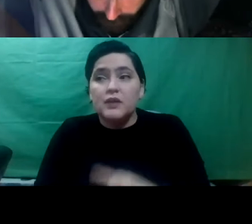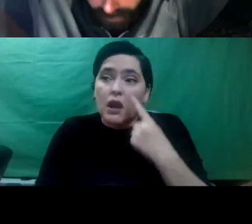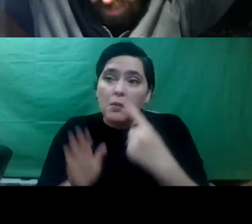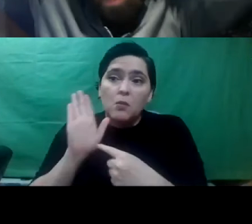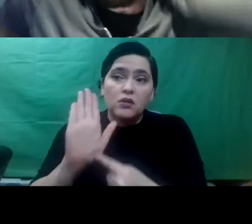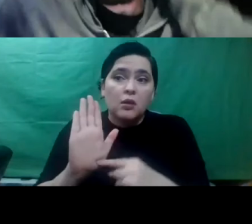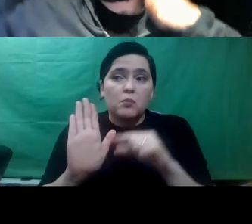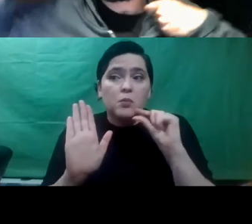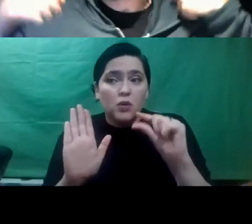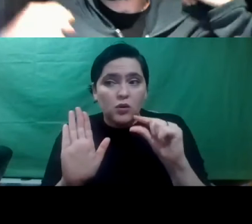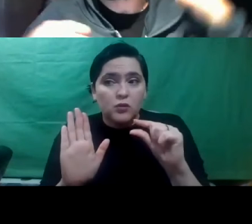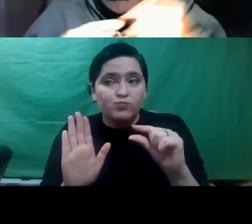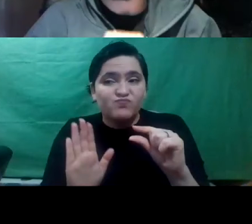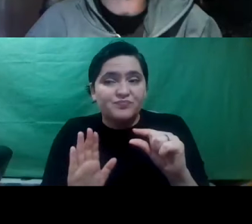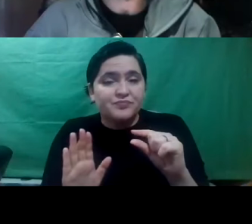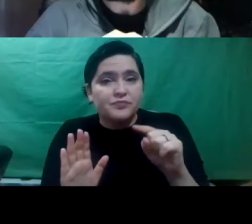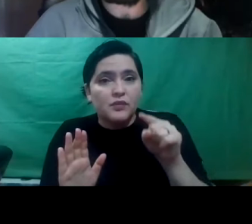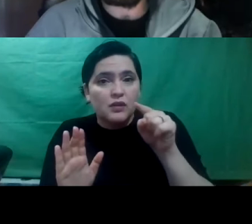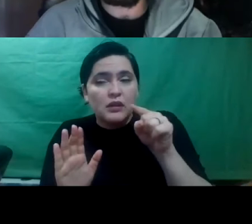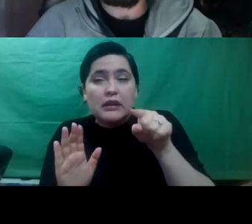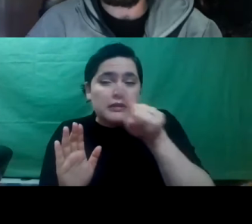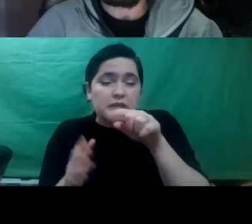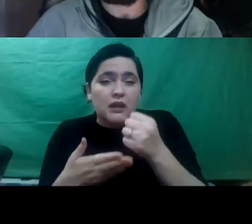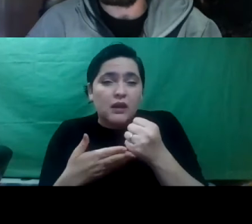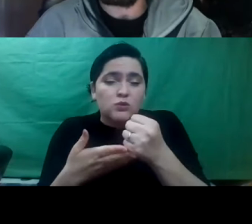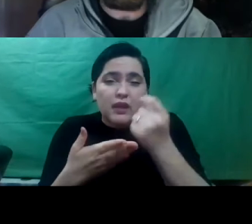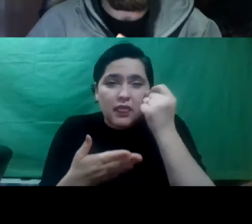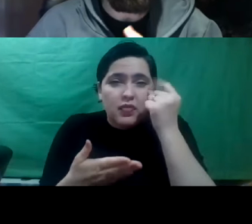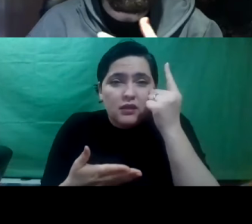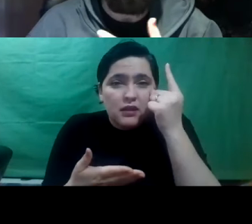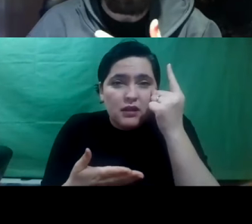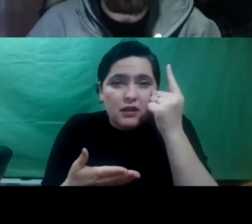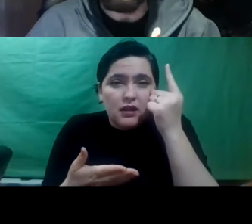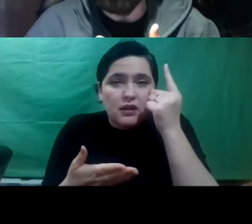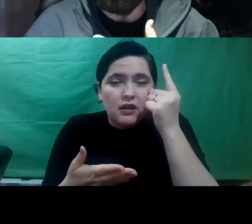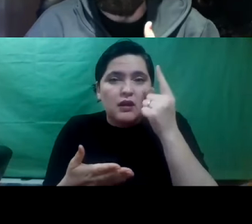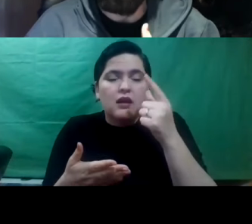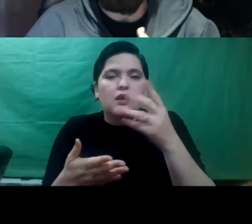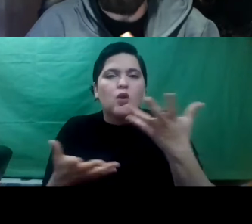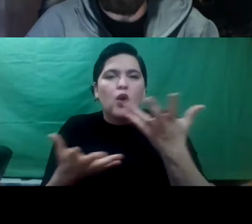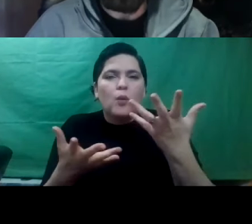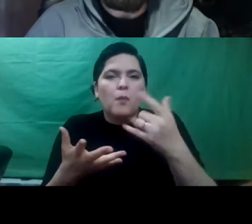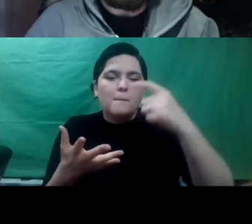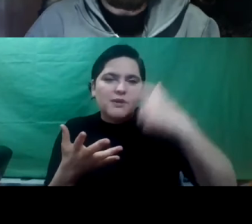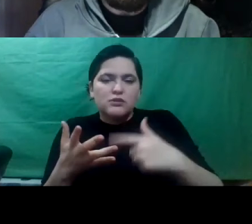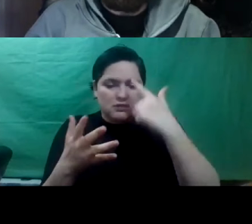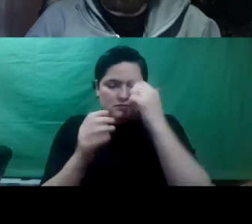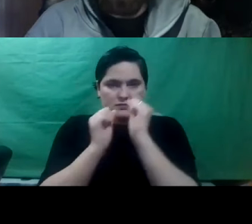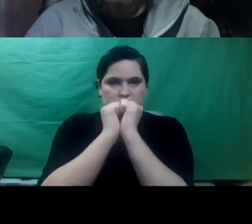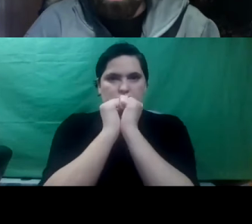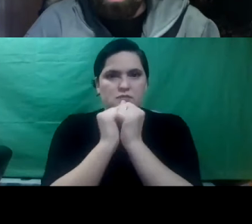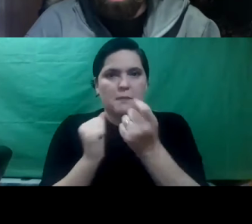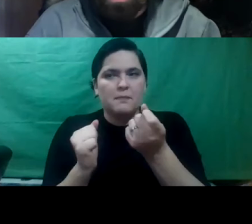cómo estas herramientas ayudan para entender, en este caso, la acción de los psicodélicos en la actividad neuronal.